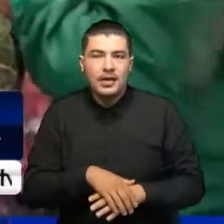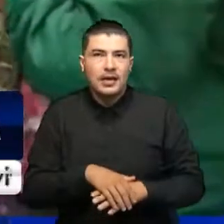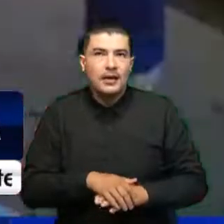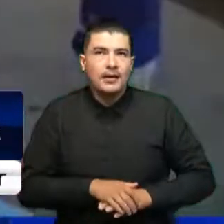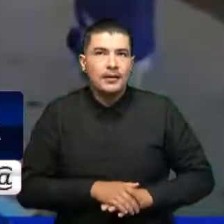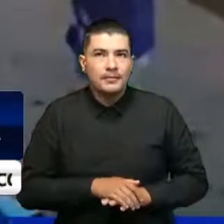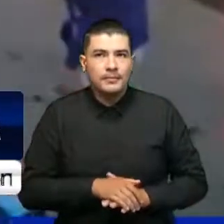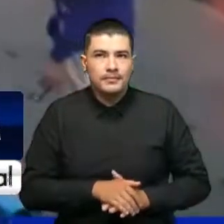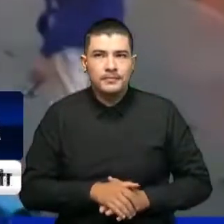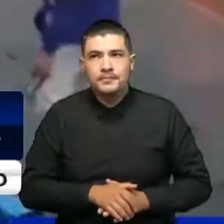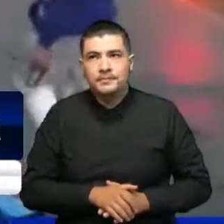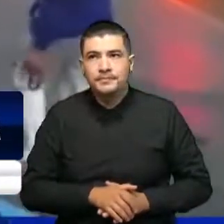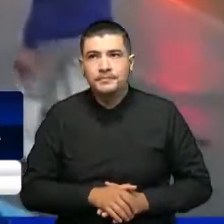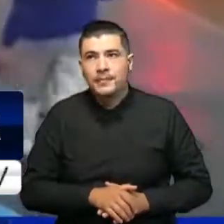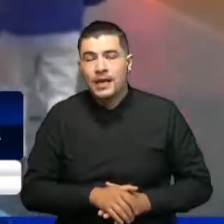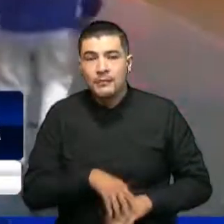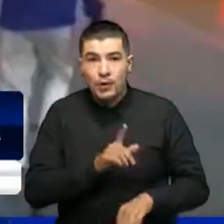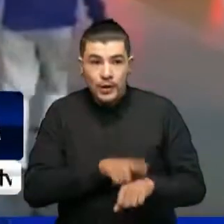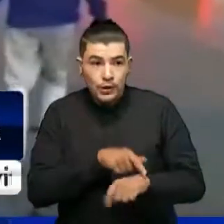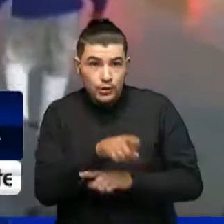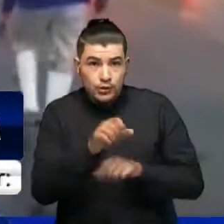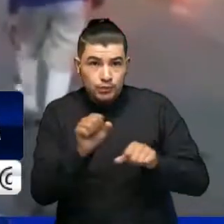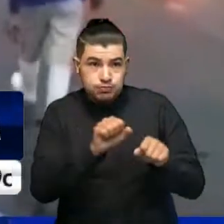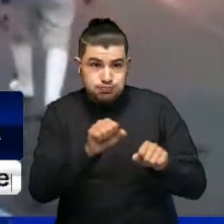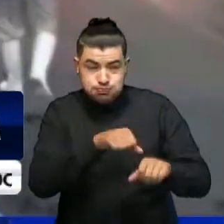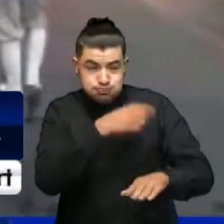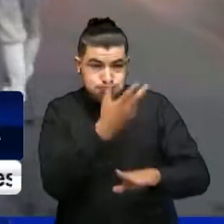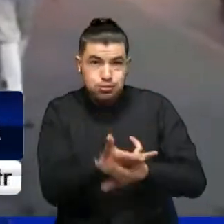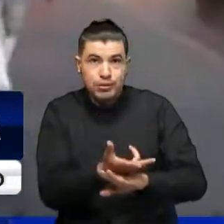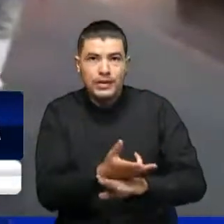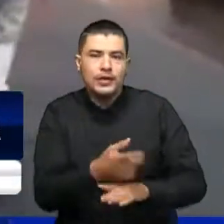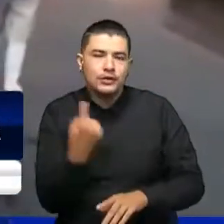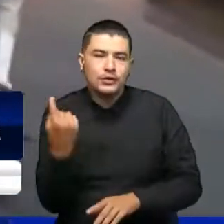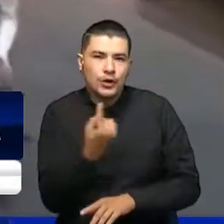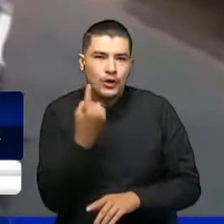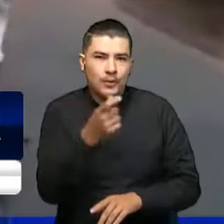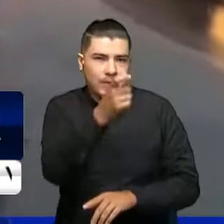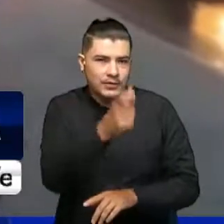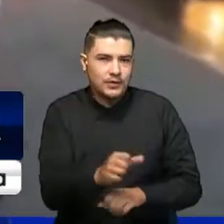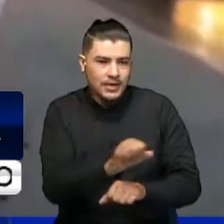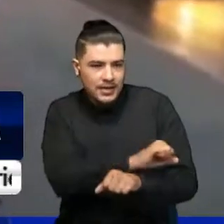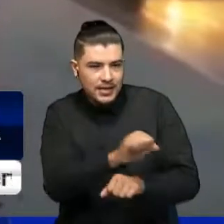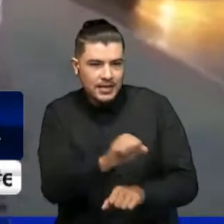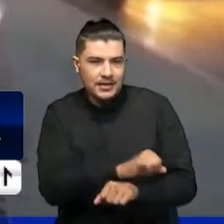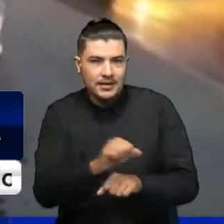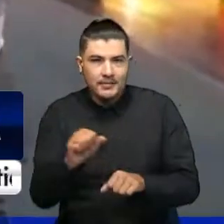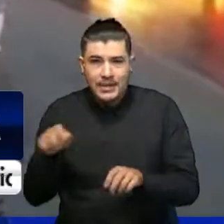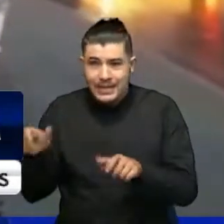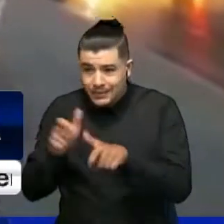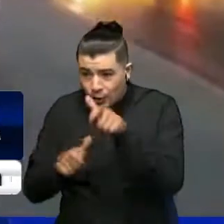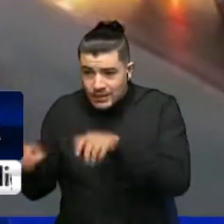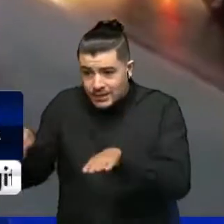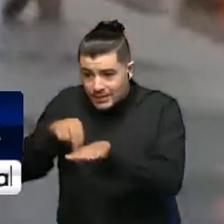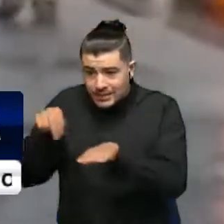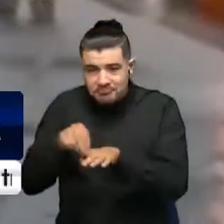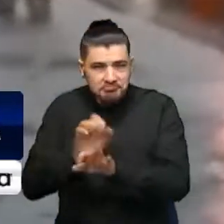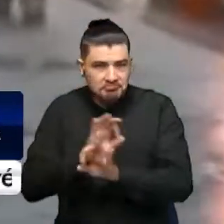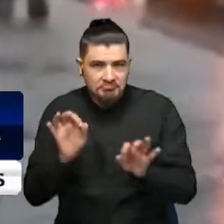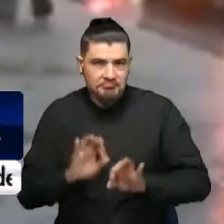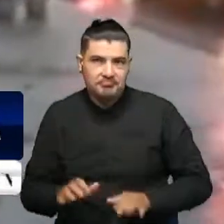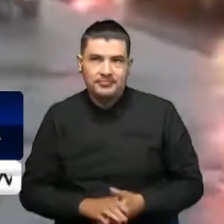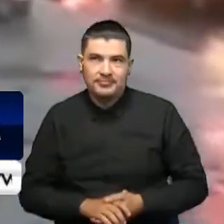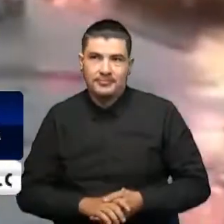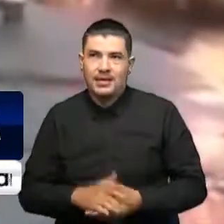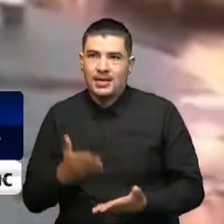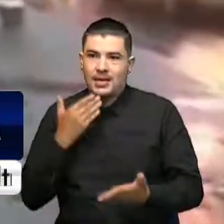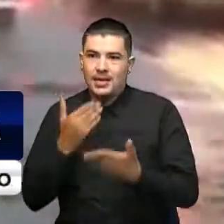por las lluvias que se presentaron en el sector y se golpeó contra el separador de la malla vial. Afortunadamente, este siniestro no